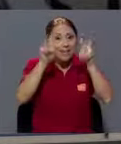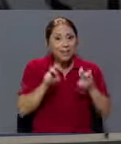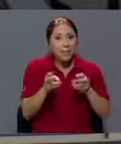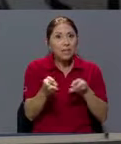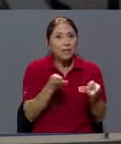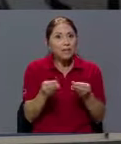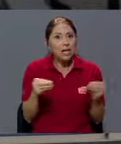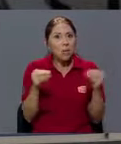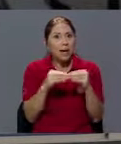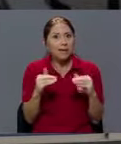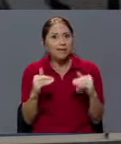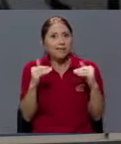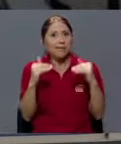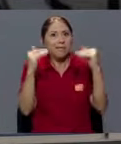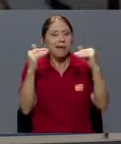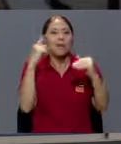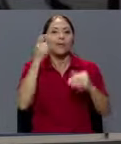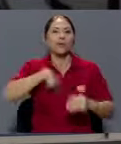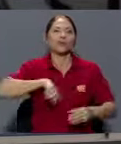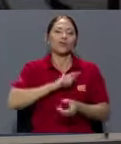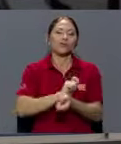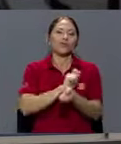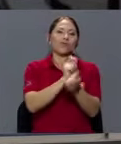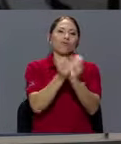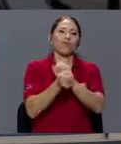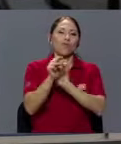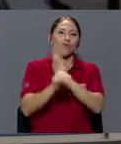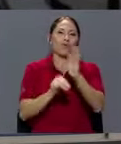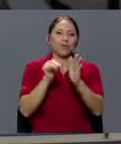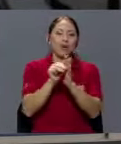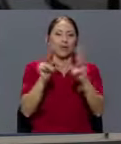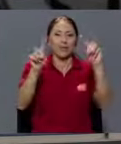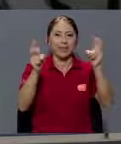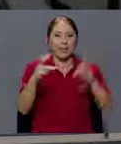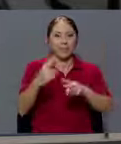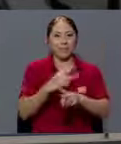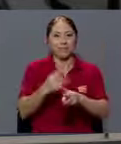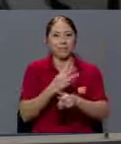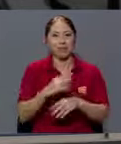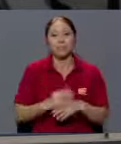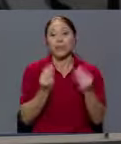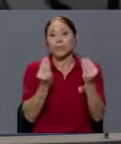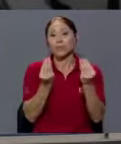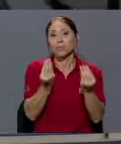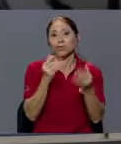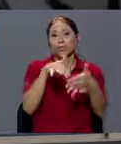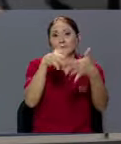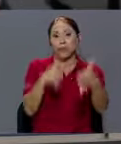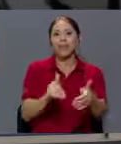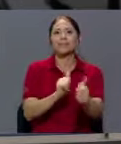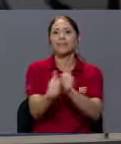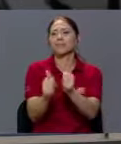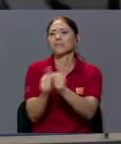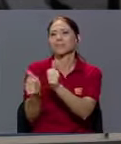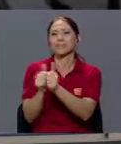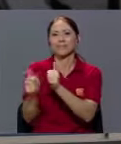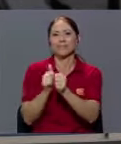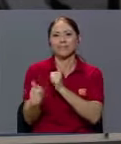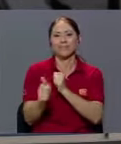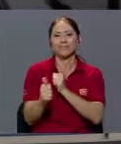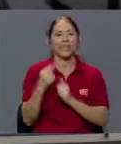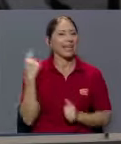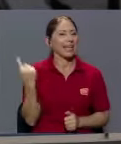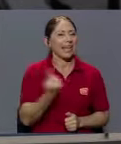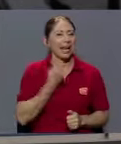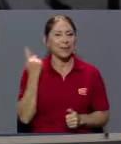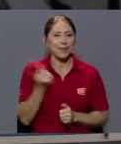bachillerato precisamente porque ha habido toda una reforma curricular en el tema matemática y que ha hecho que muchos estudiantes ya promocionen.